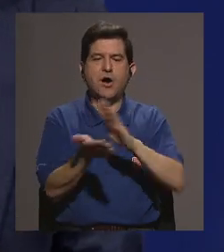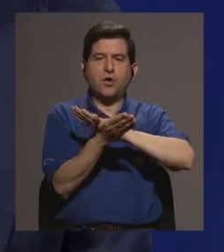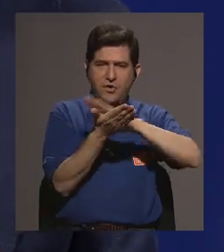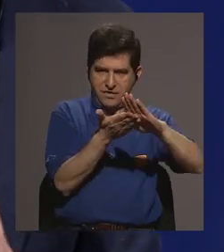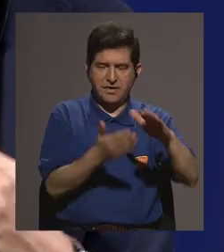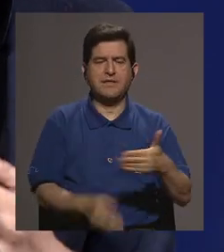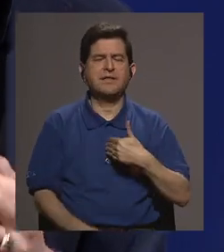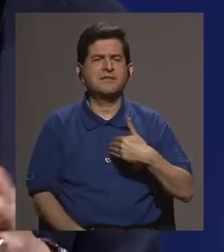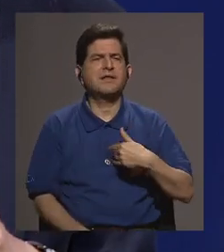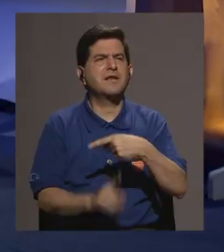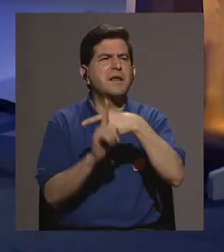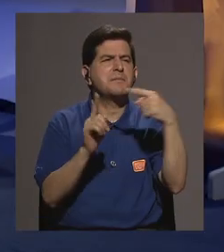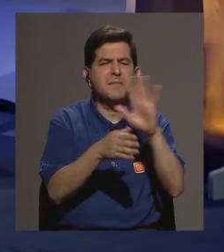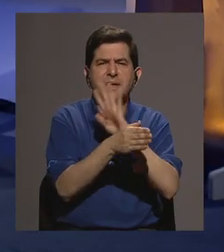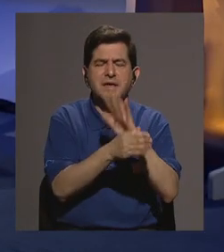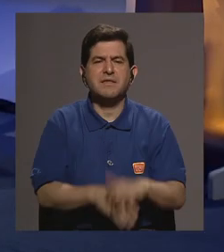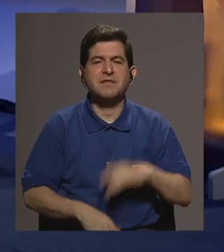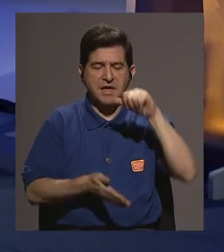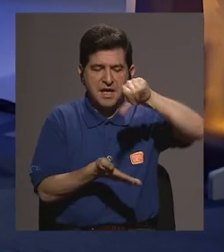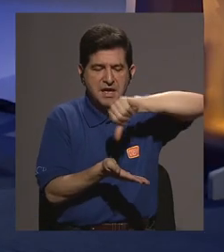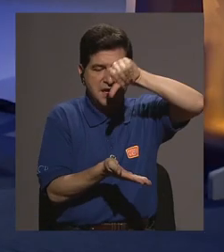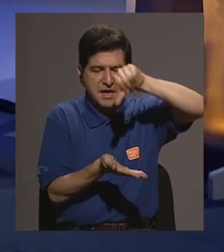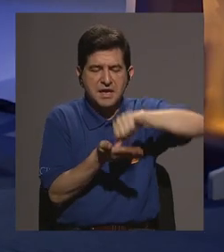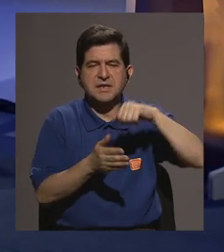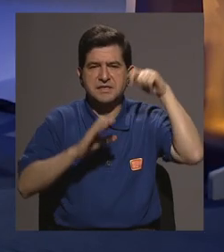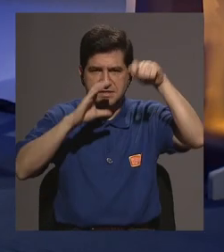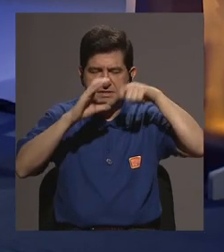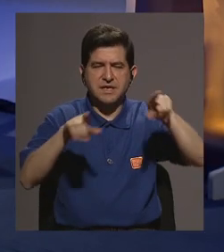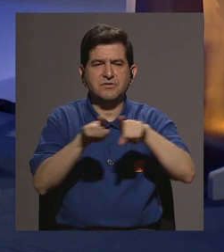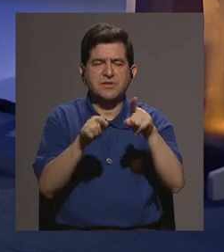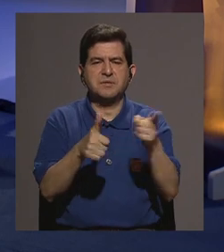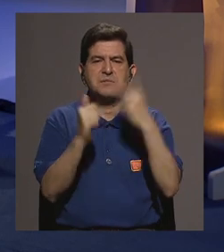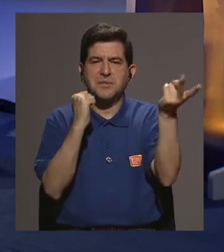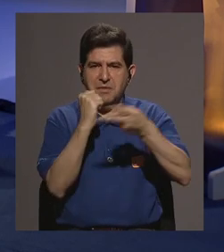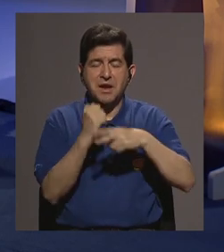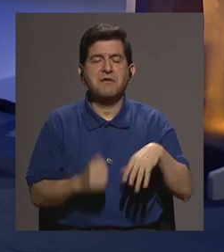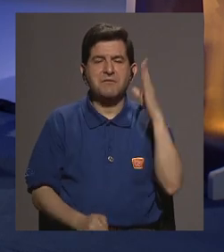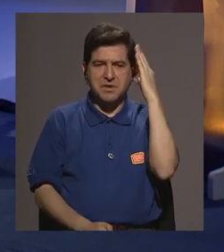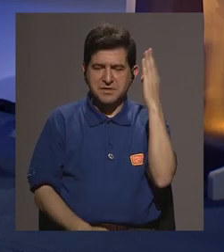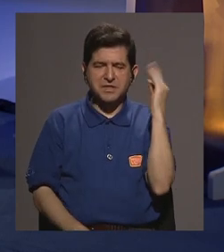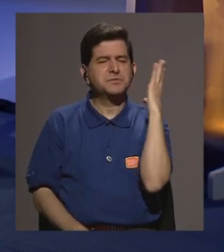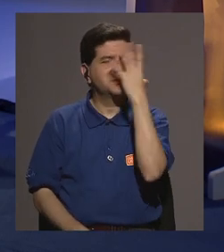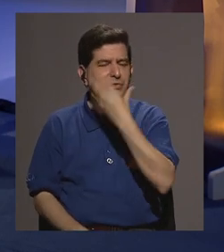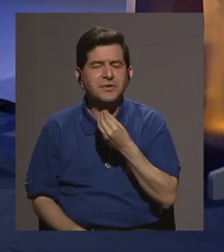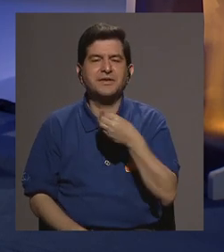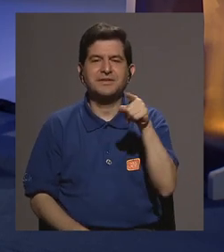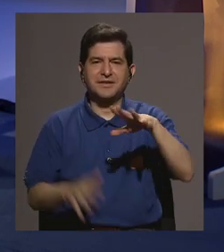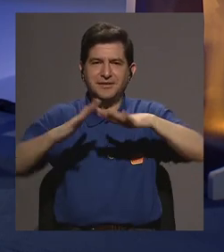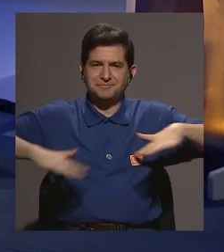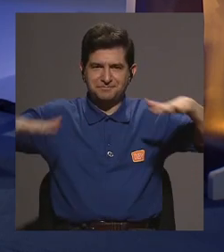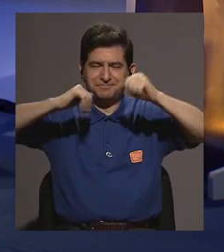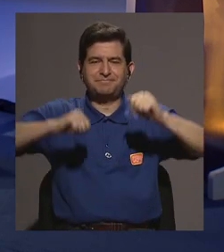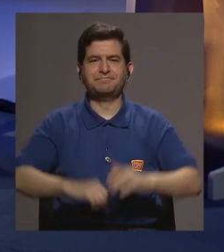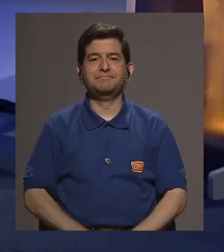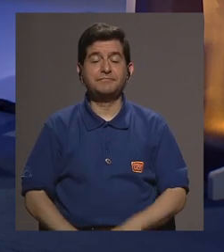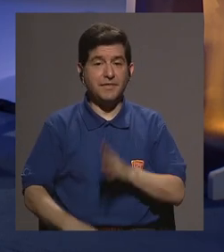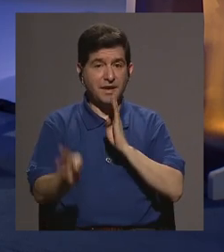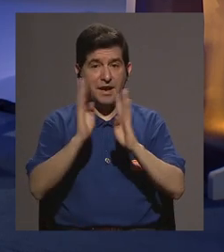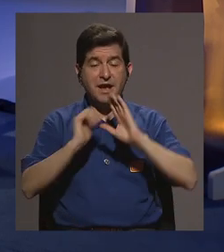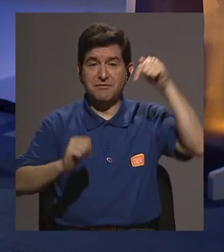le toca a youtube un mediometraje que se estrena en el centro de cine que fue también una experiencia muy bonita habló en ese ámbito